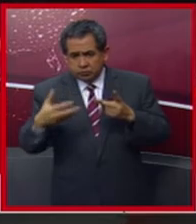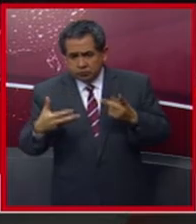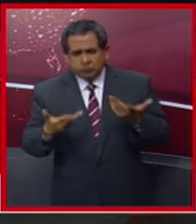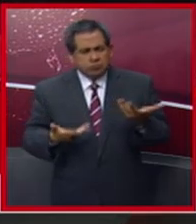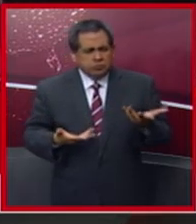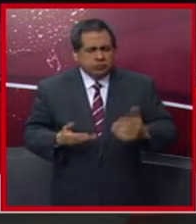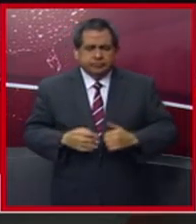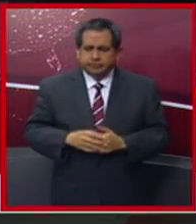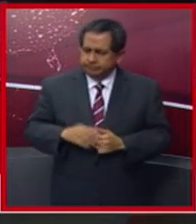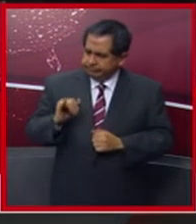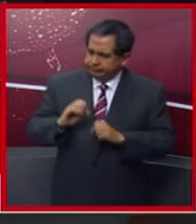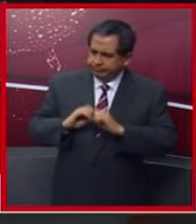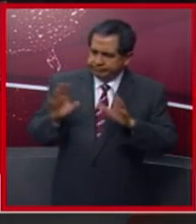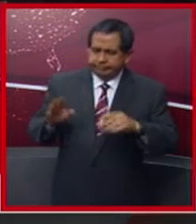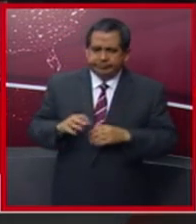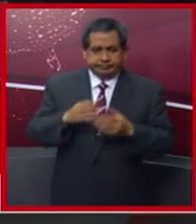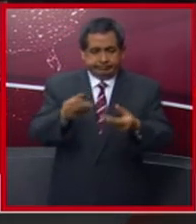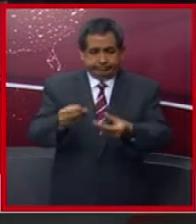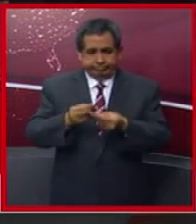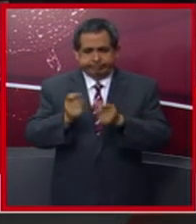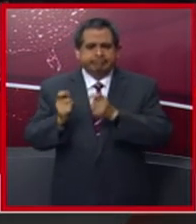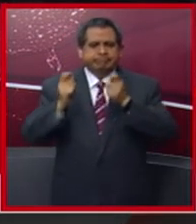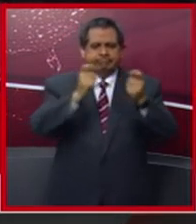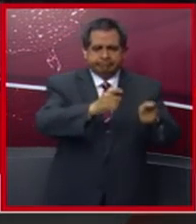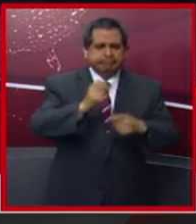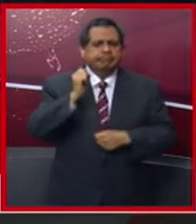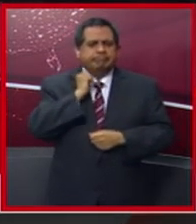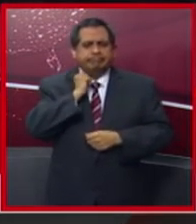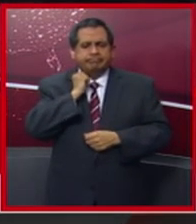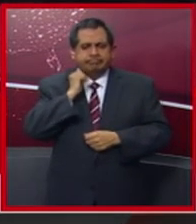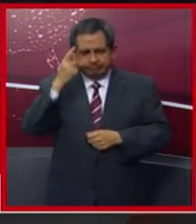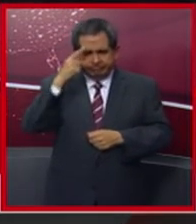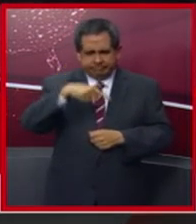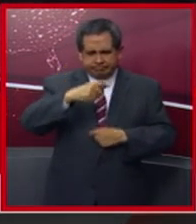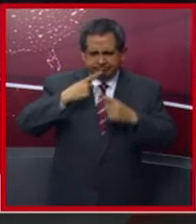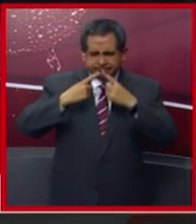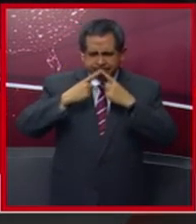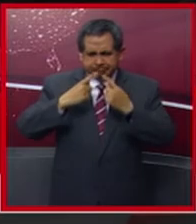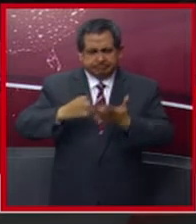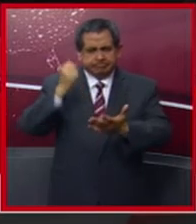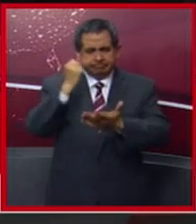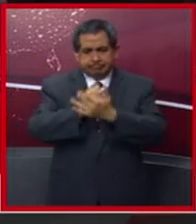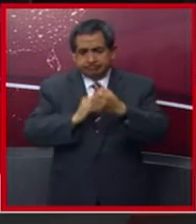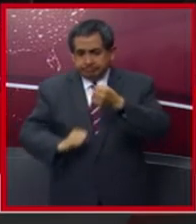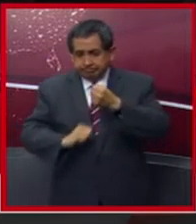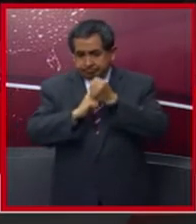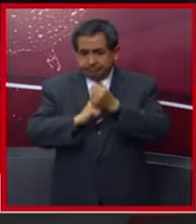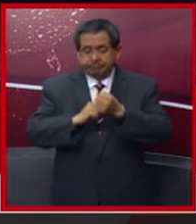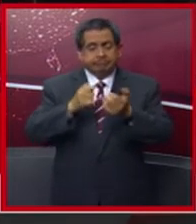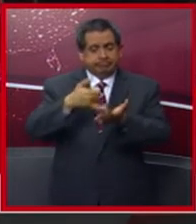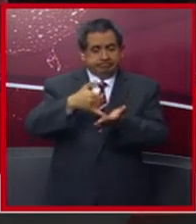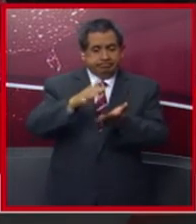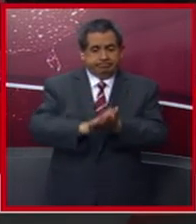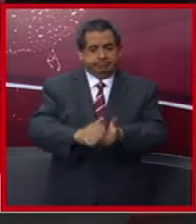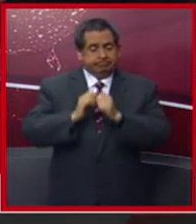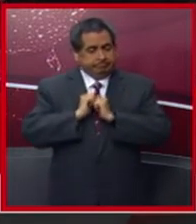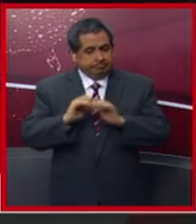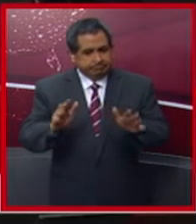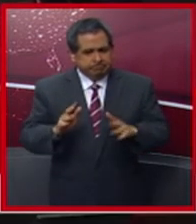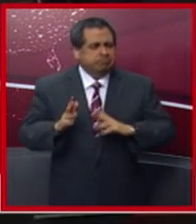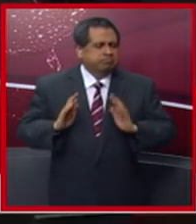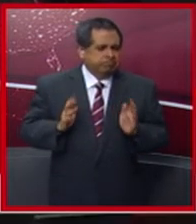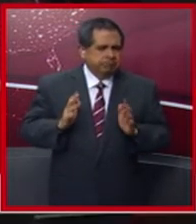procesa que tendrá que ir al Senado para que entonces quede legalmente sustancialmente publicada, okay. Y en este